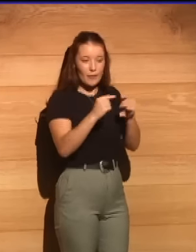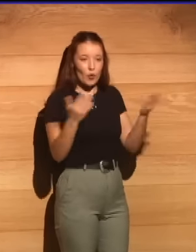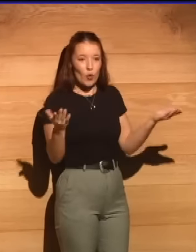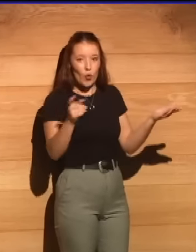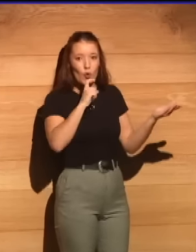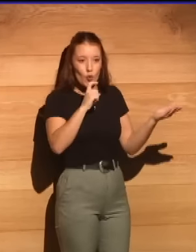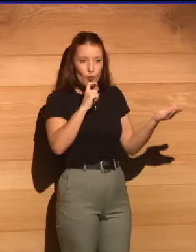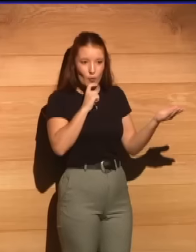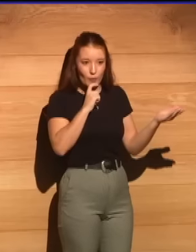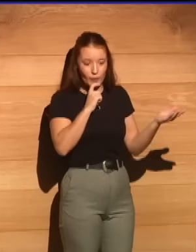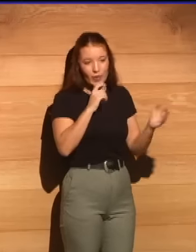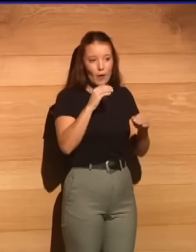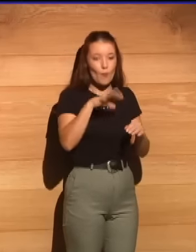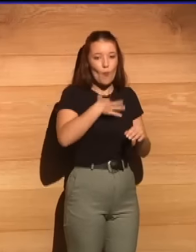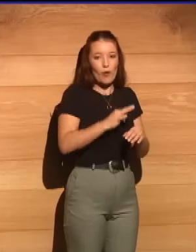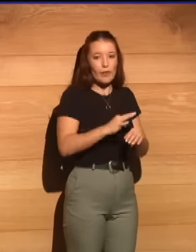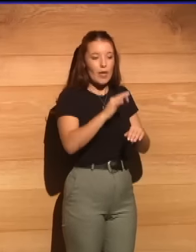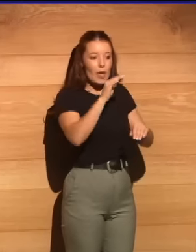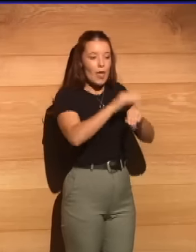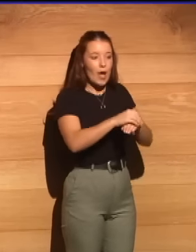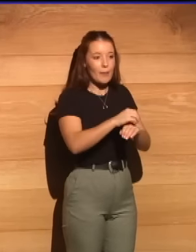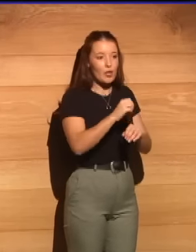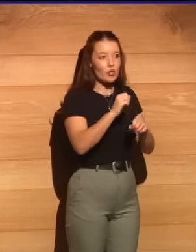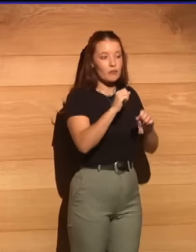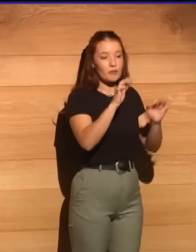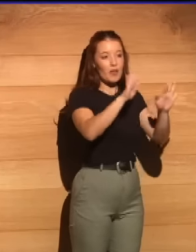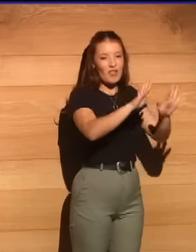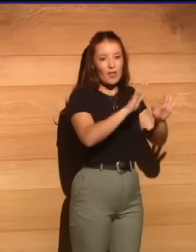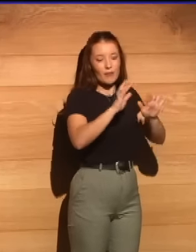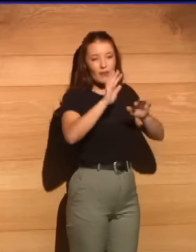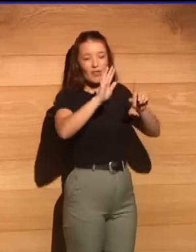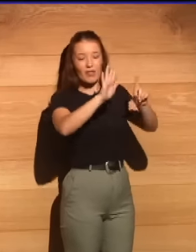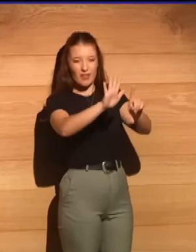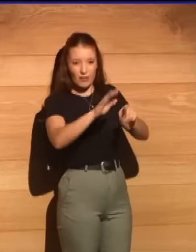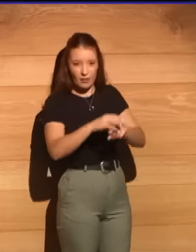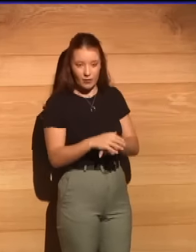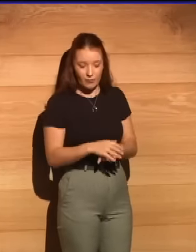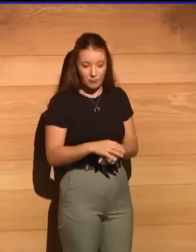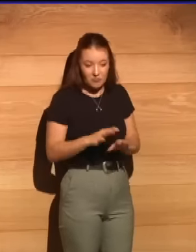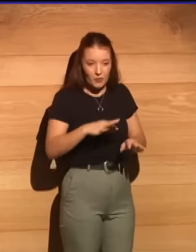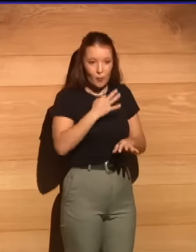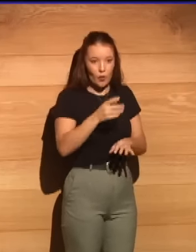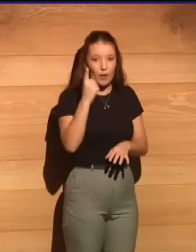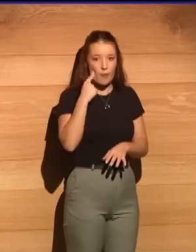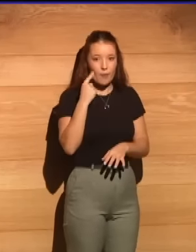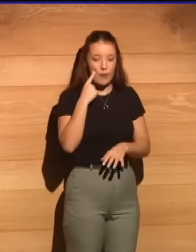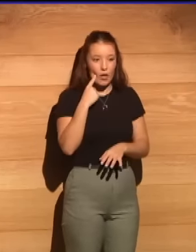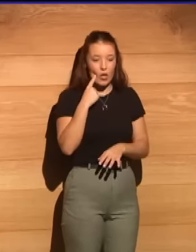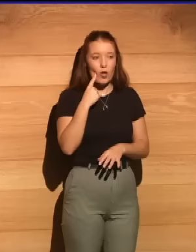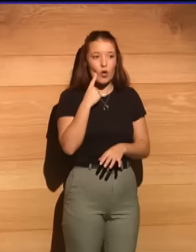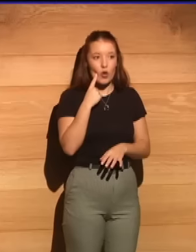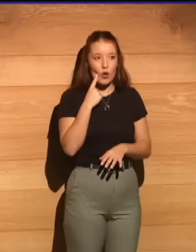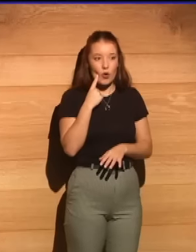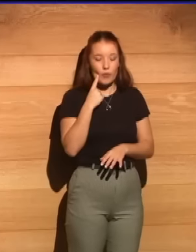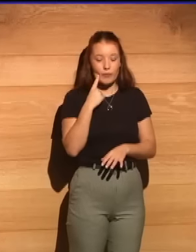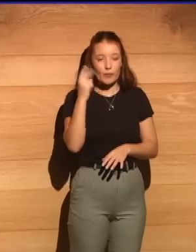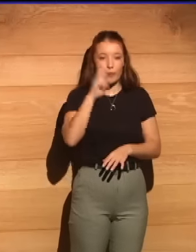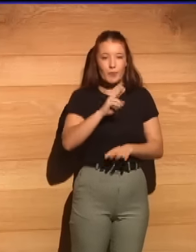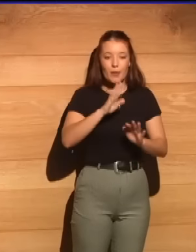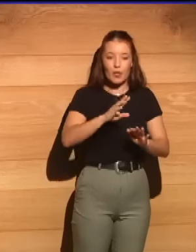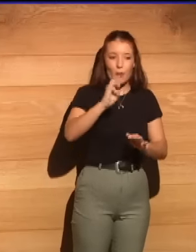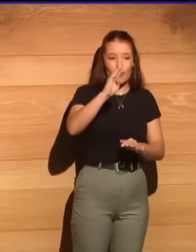10, 15, una fintech de 15 personas puede disrumpir un banco entero. En cambio, nadie ve la pyme como un competidor.